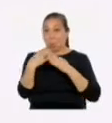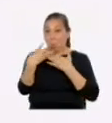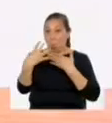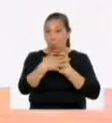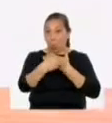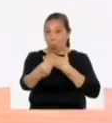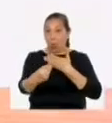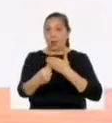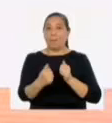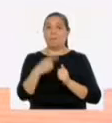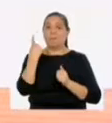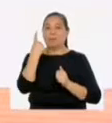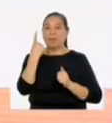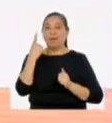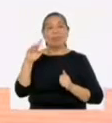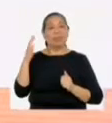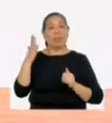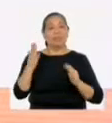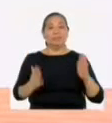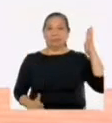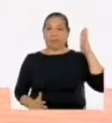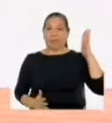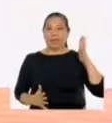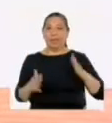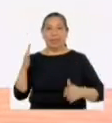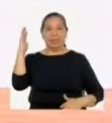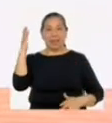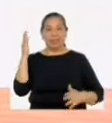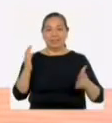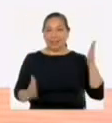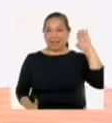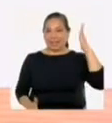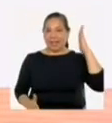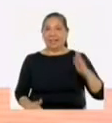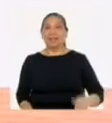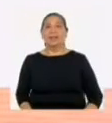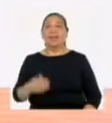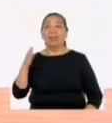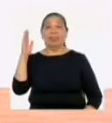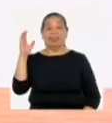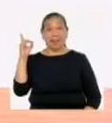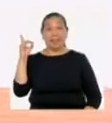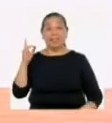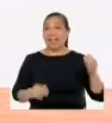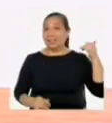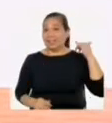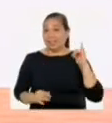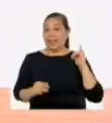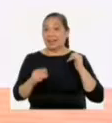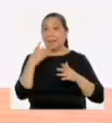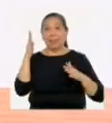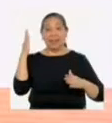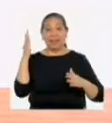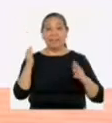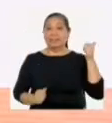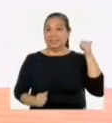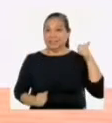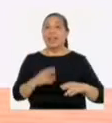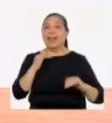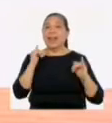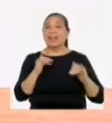vas a seguir. Primero, derecha, izquierda, derecha, izquierda. Derecha, izquierda,